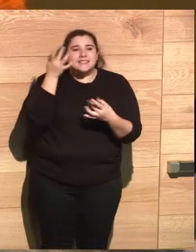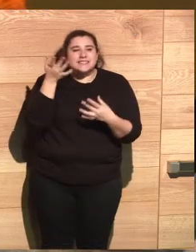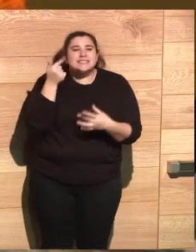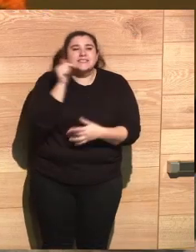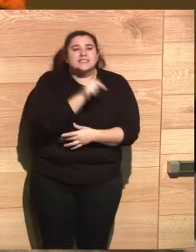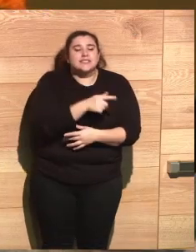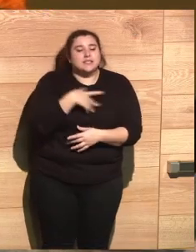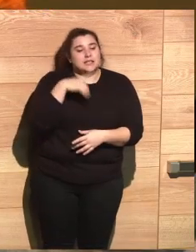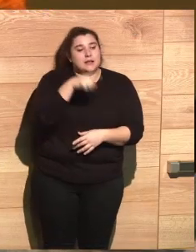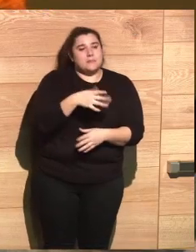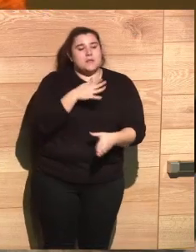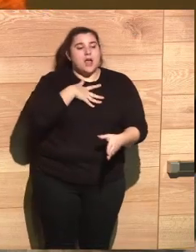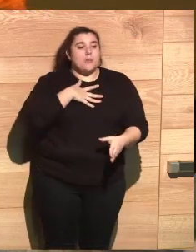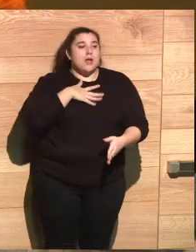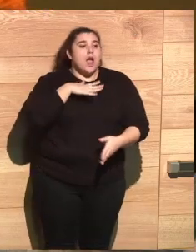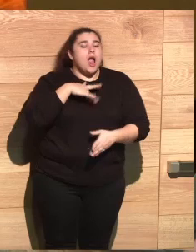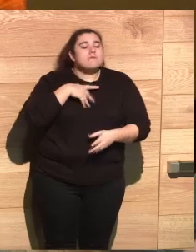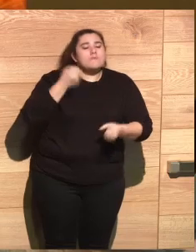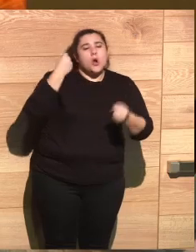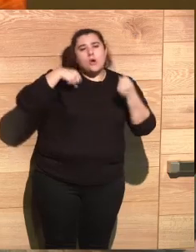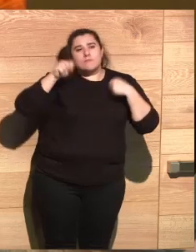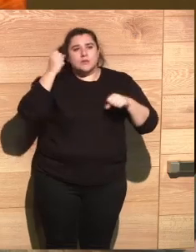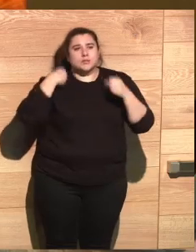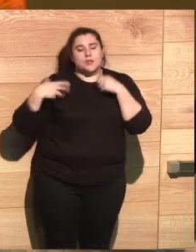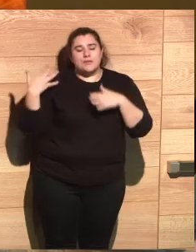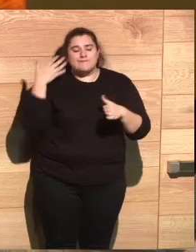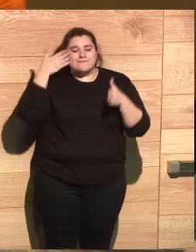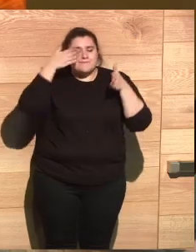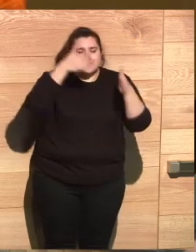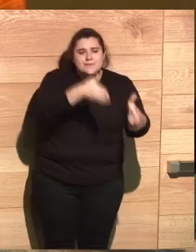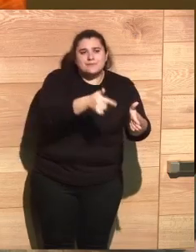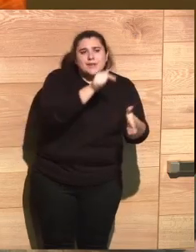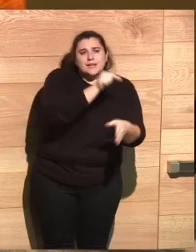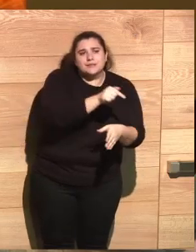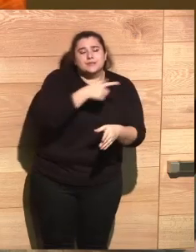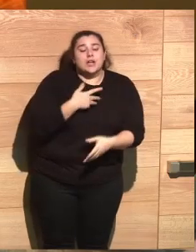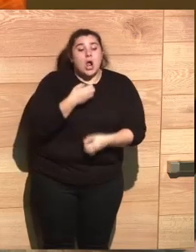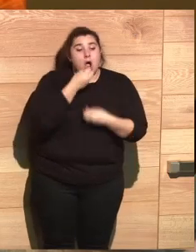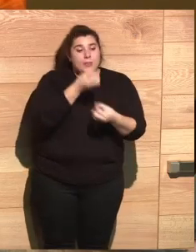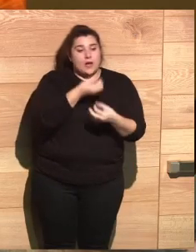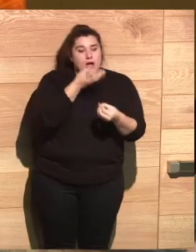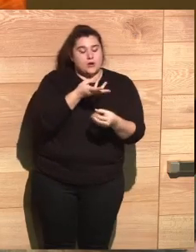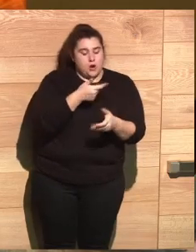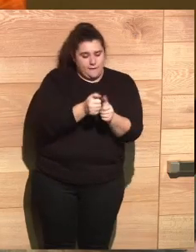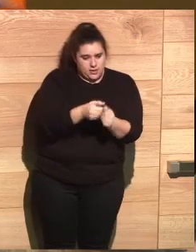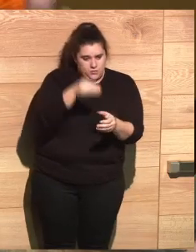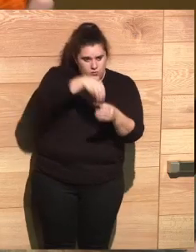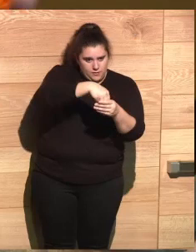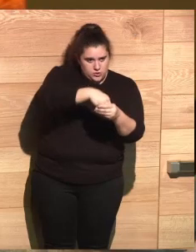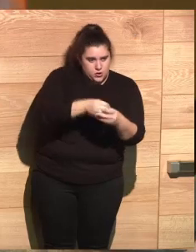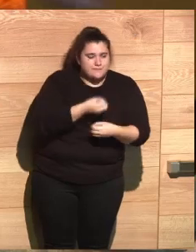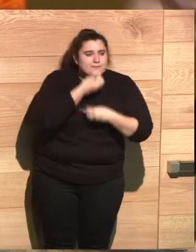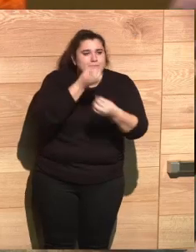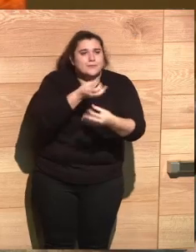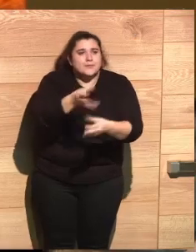ciencia de comportamiento, modelos predictivos de comportamiento ya van hacia eso. La pregunta es muy clara. Los datos que se obtengan de esos videojuegos en ese